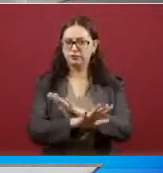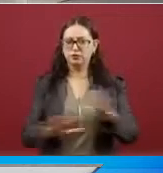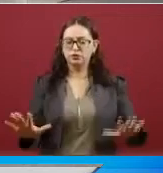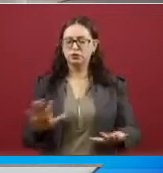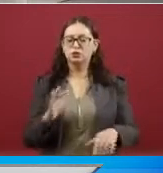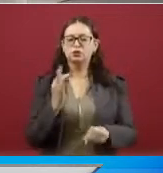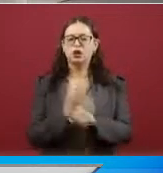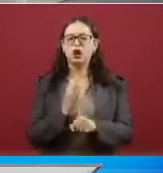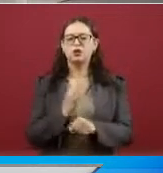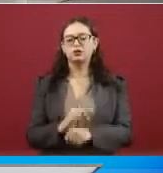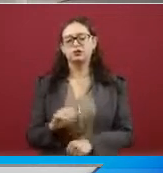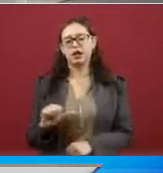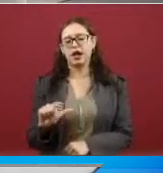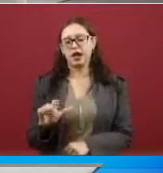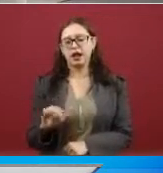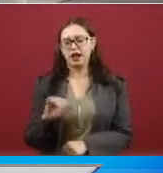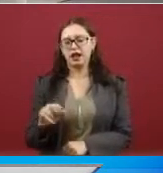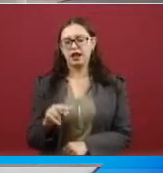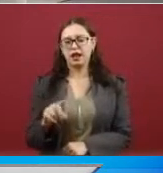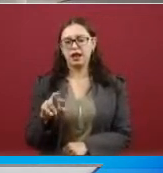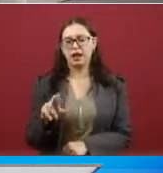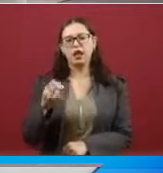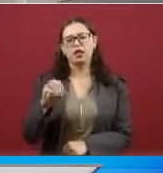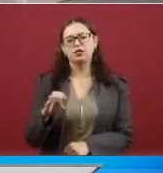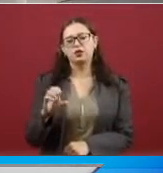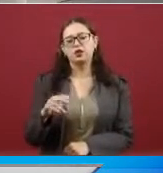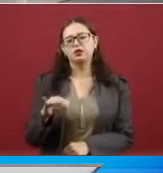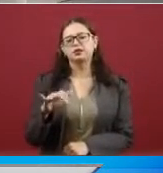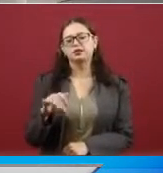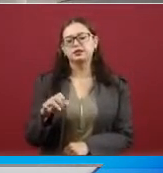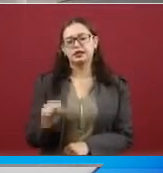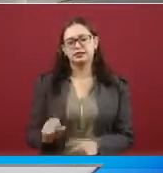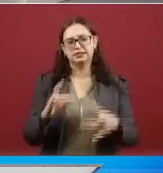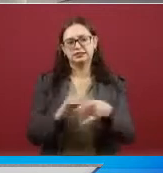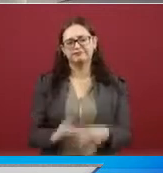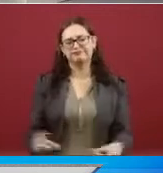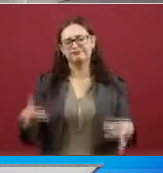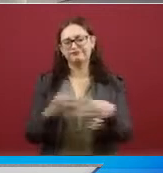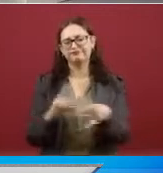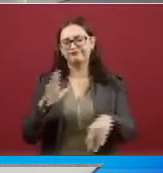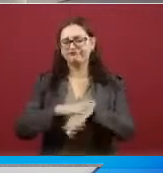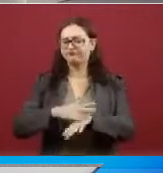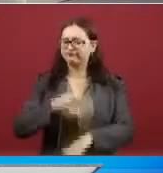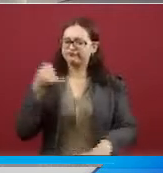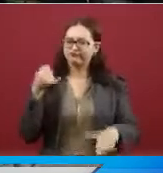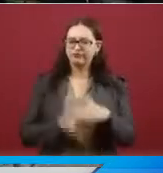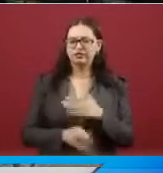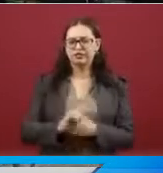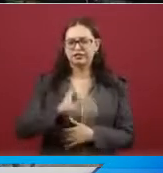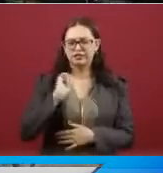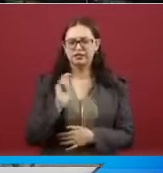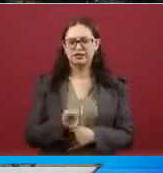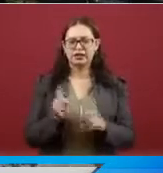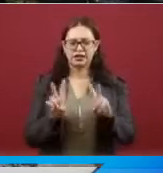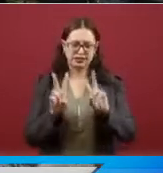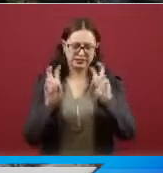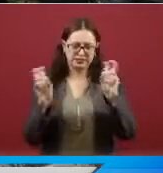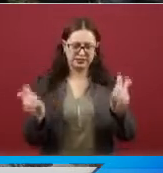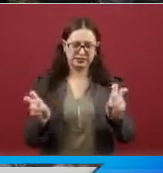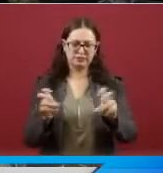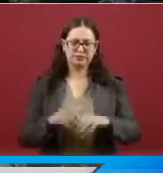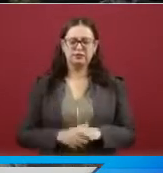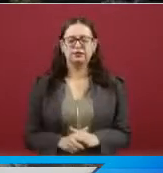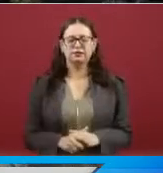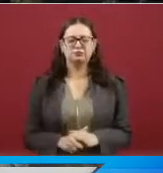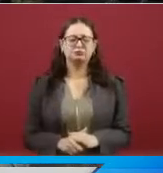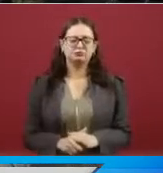en la actualidad, por medio de una empresa privada con ineficiencias tecnológicas y de personal, además de la falta de confianza de las personas que se encuentran en